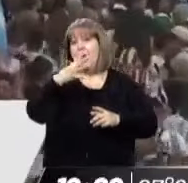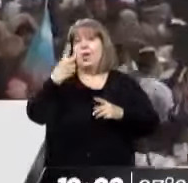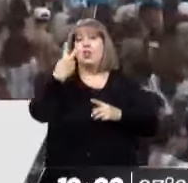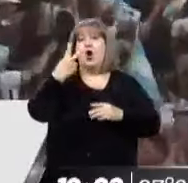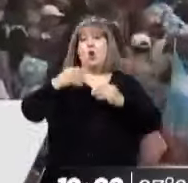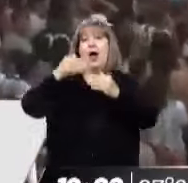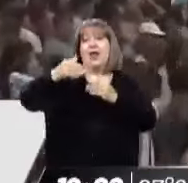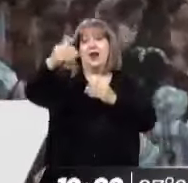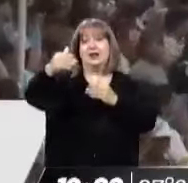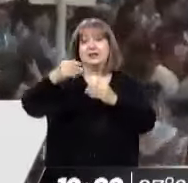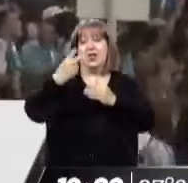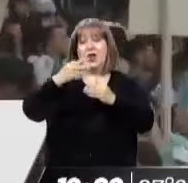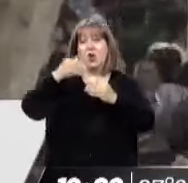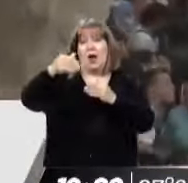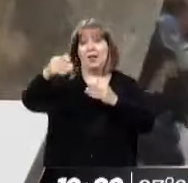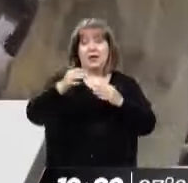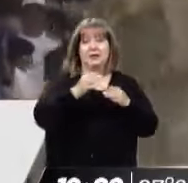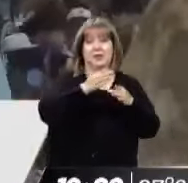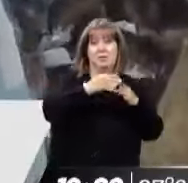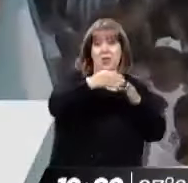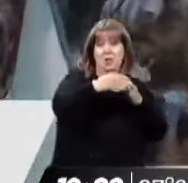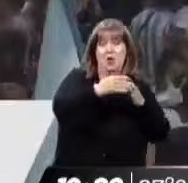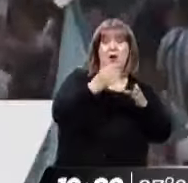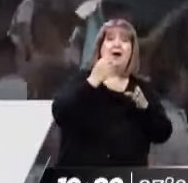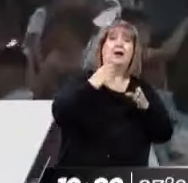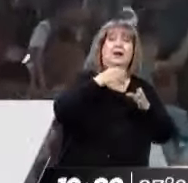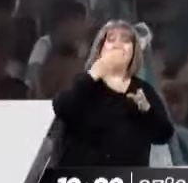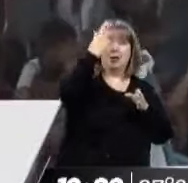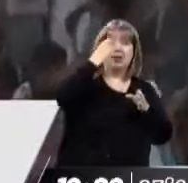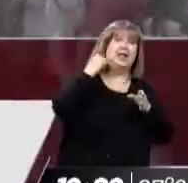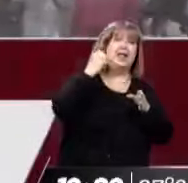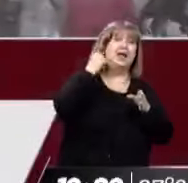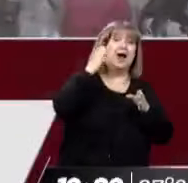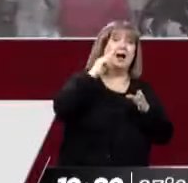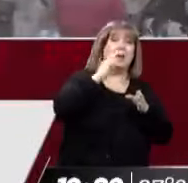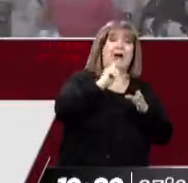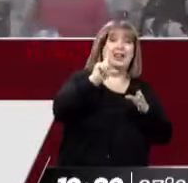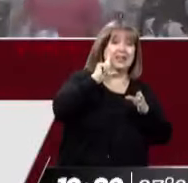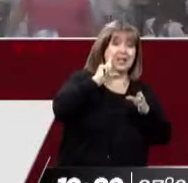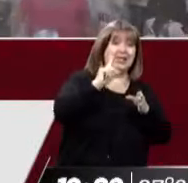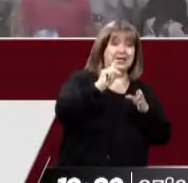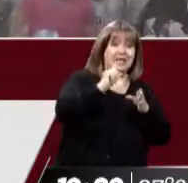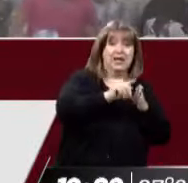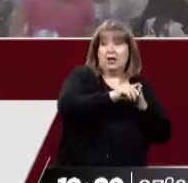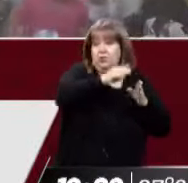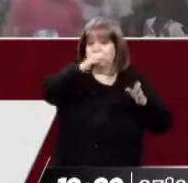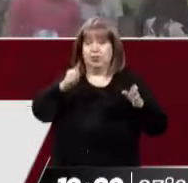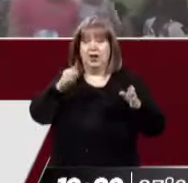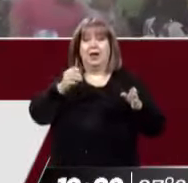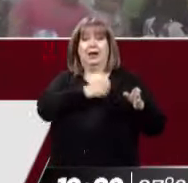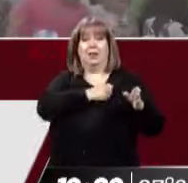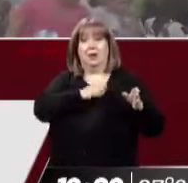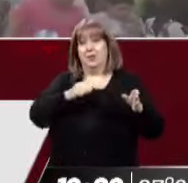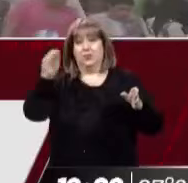de completas. Es hasta kilómetro cero por un lado y hasta Catamarca, ¿es esta? No, hasta la Valle del